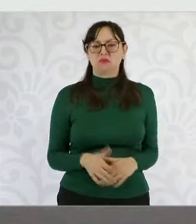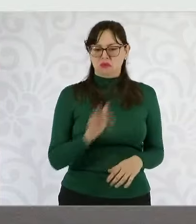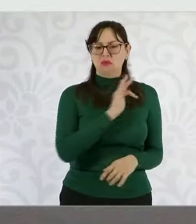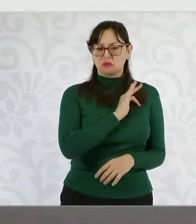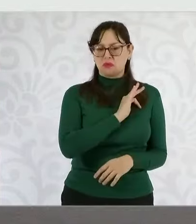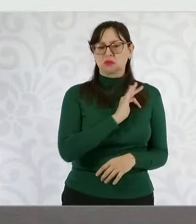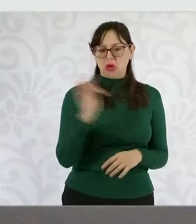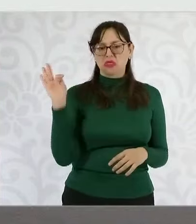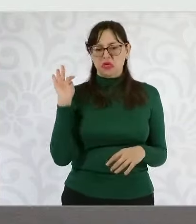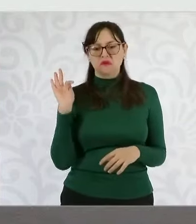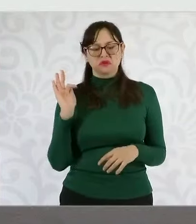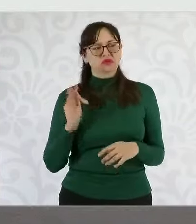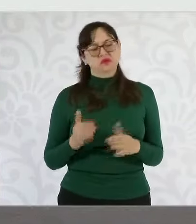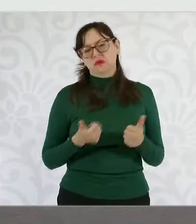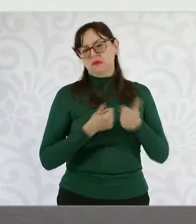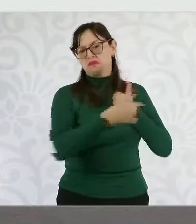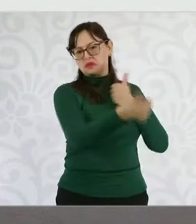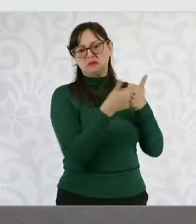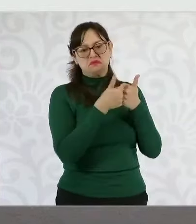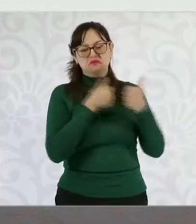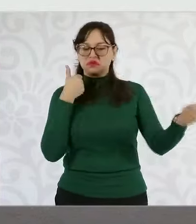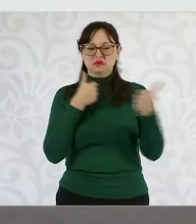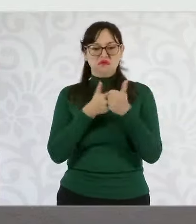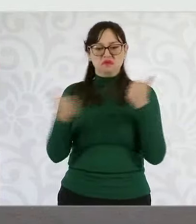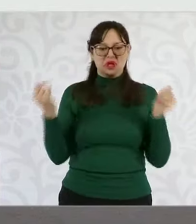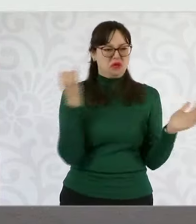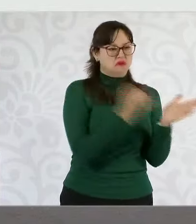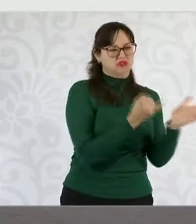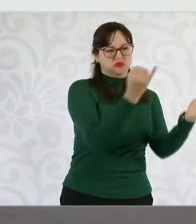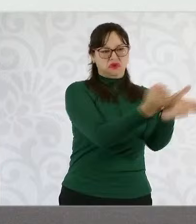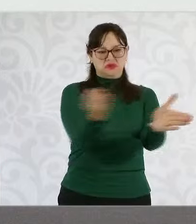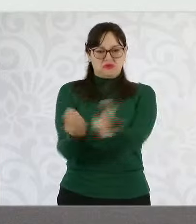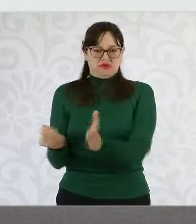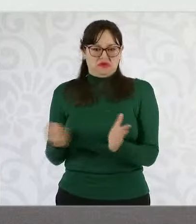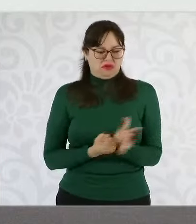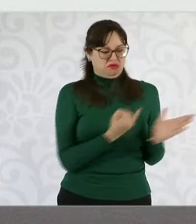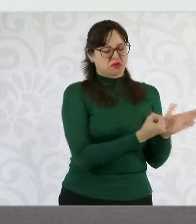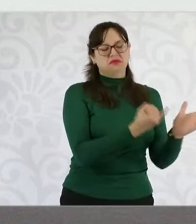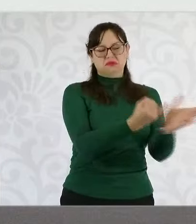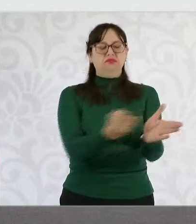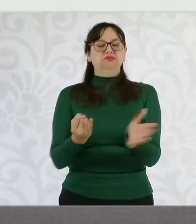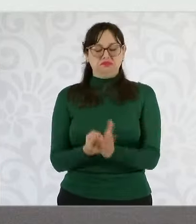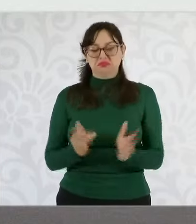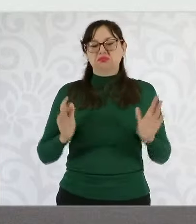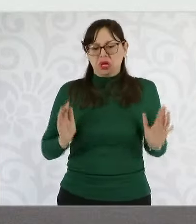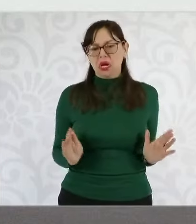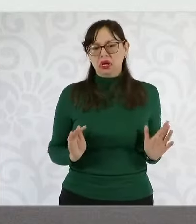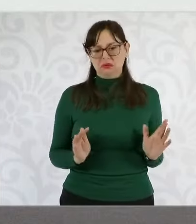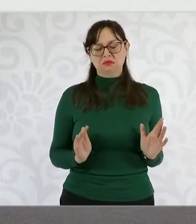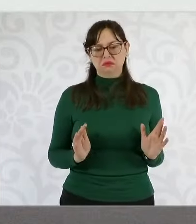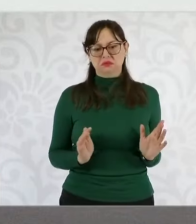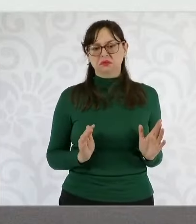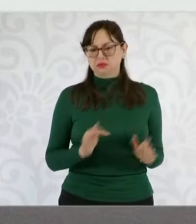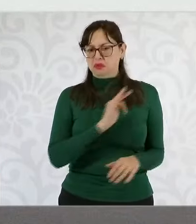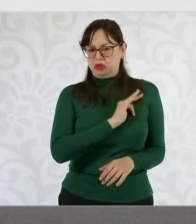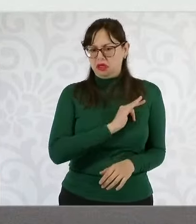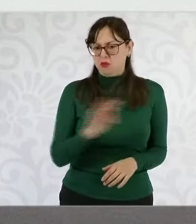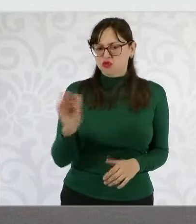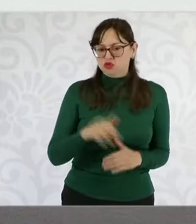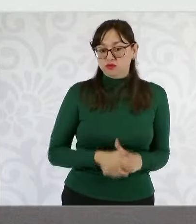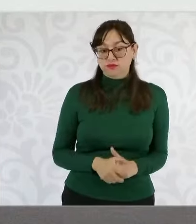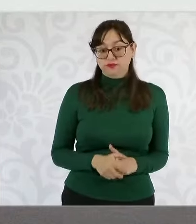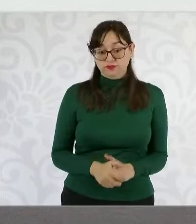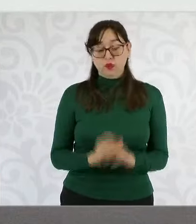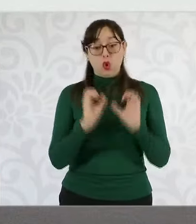y Canadá pone otra, pues va a ser una división de no nunca acabar. O construimos juntos